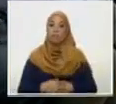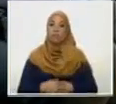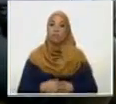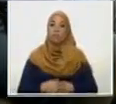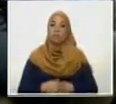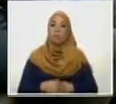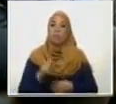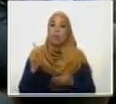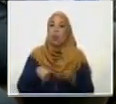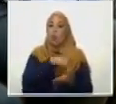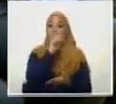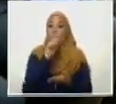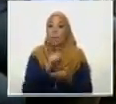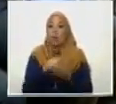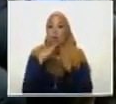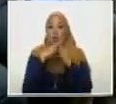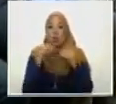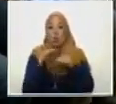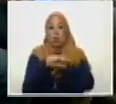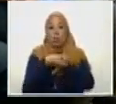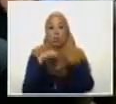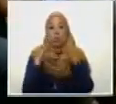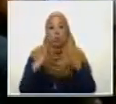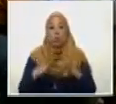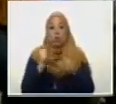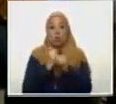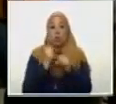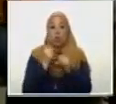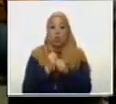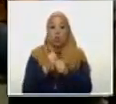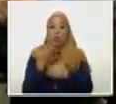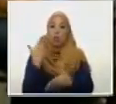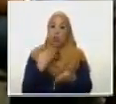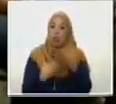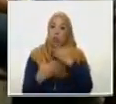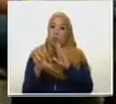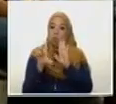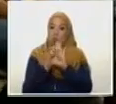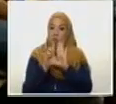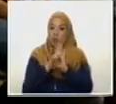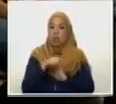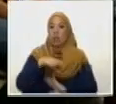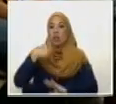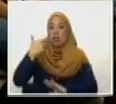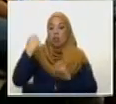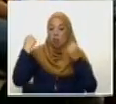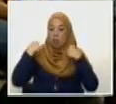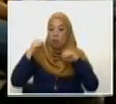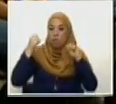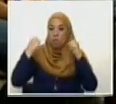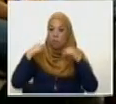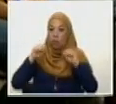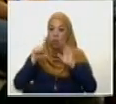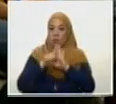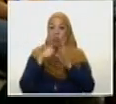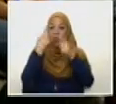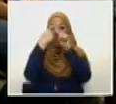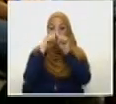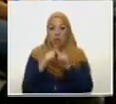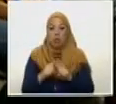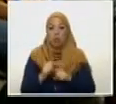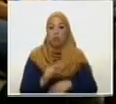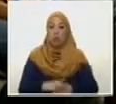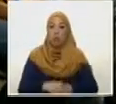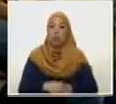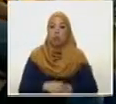cabal cumplimiento de todas las funciones que por ley nos han sido encomendadas. Los recursos estimados y que constituyen